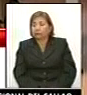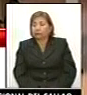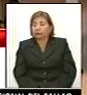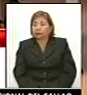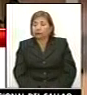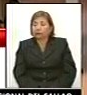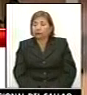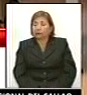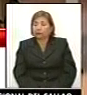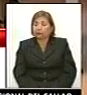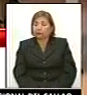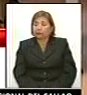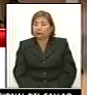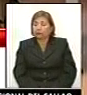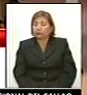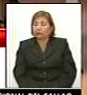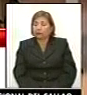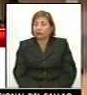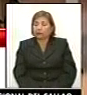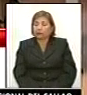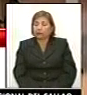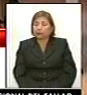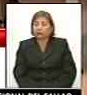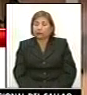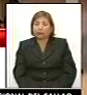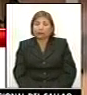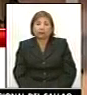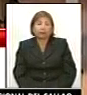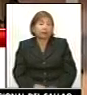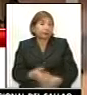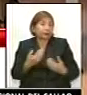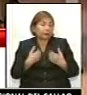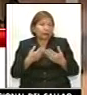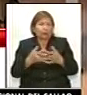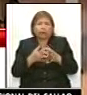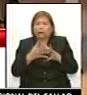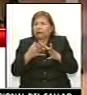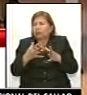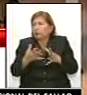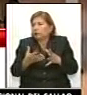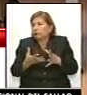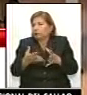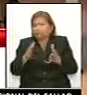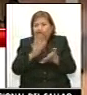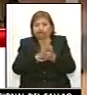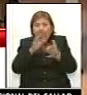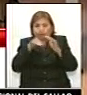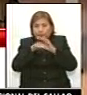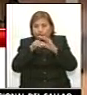Figari filmaba o mandaba filmar muchas cosas, y tenía un gran archivo